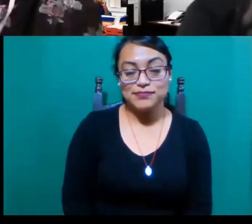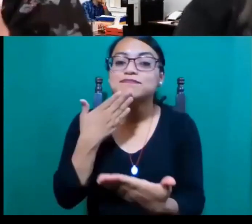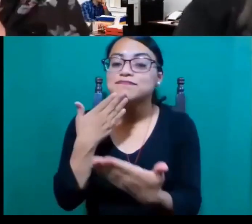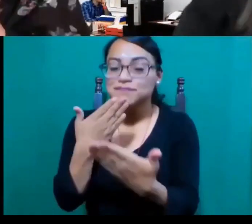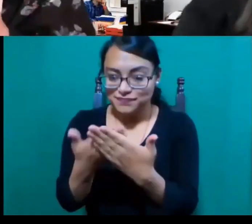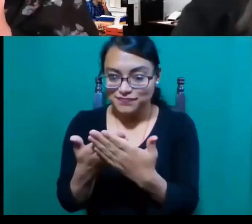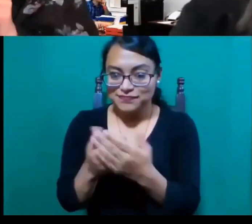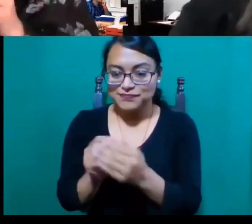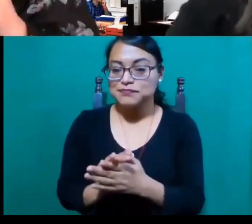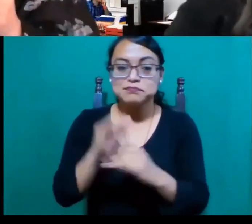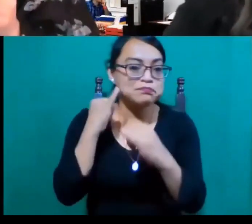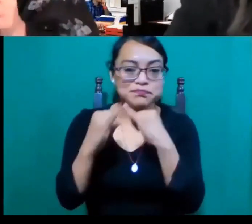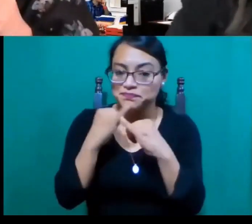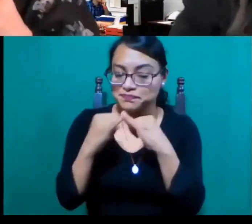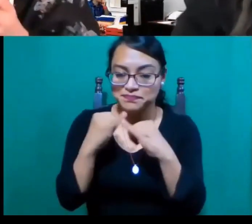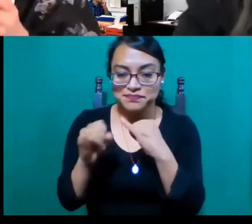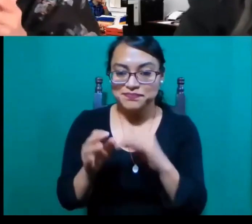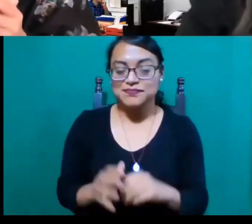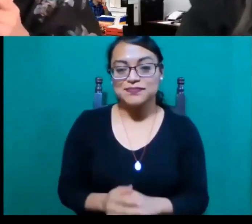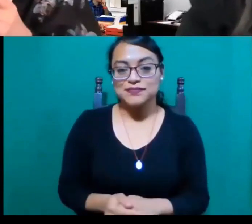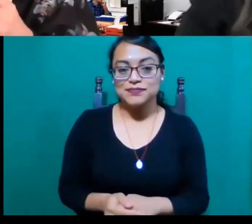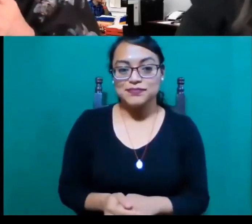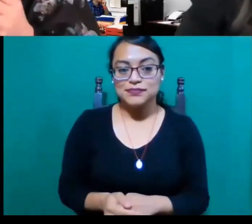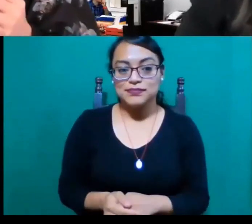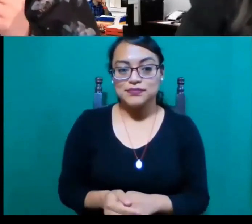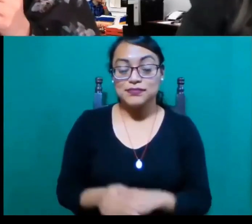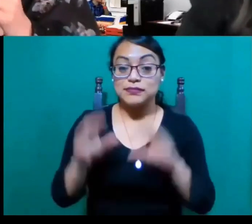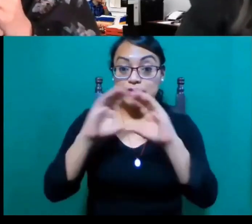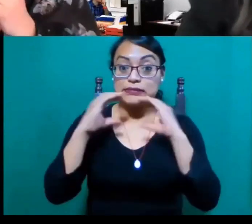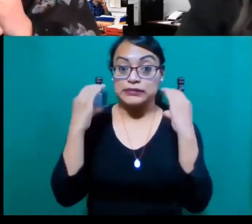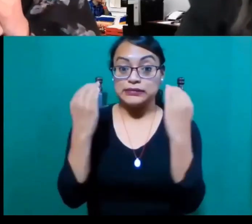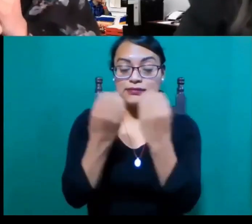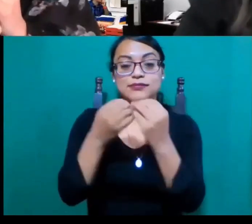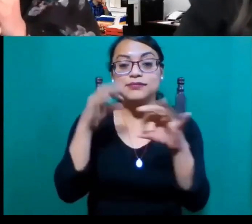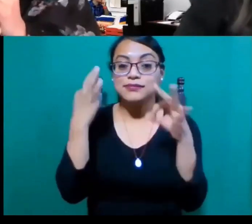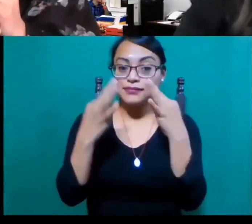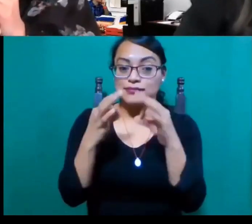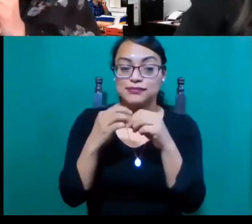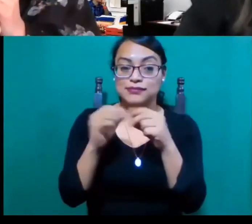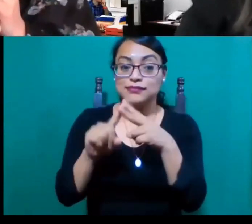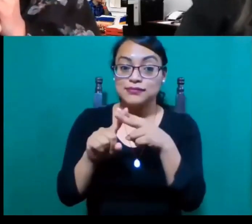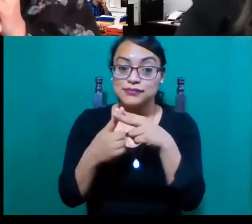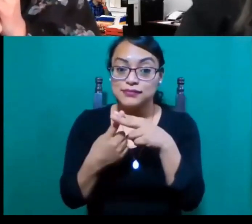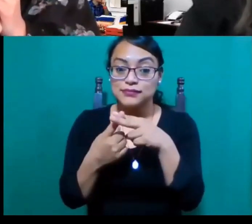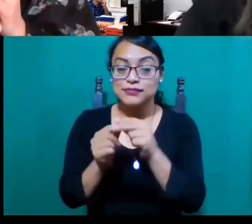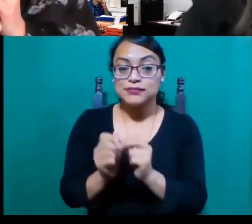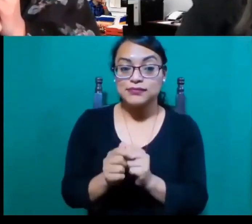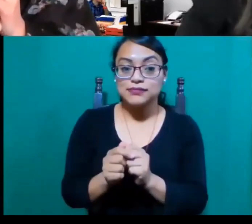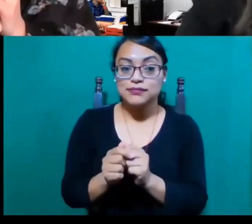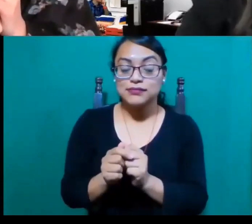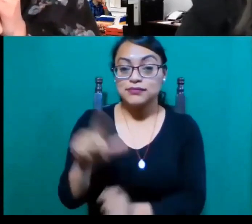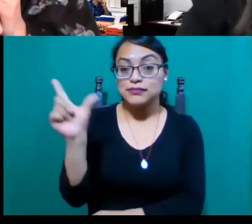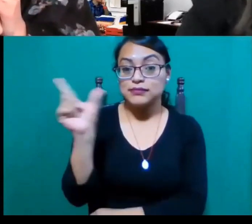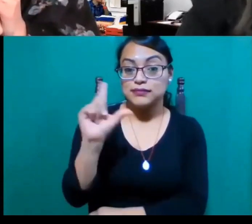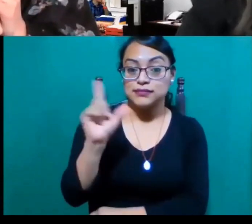Muchísimas gracias. Eso es todo. Entonces, las clases empiezan el día